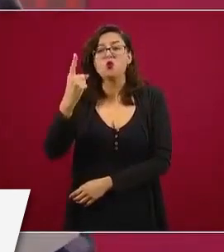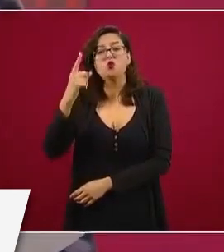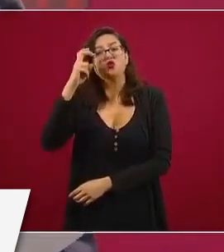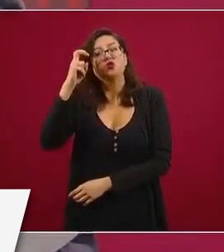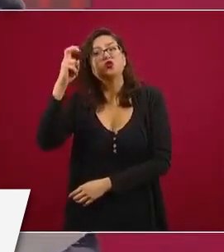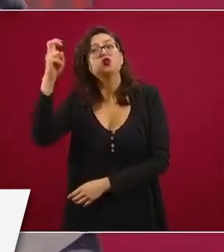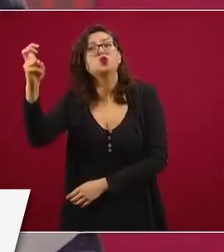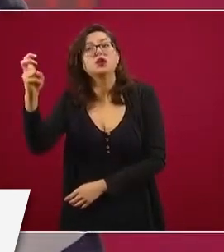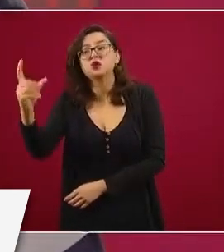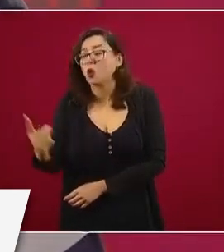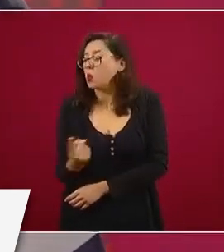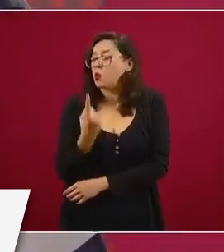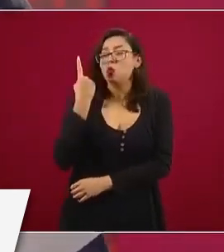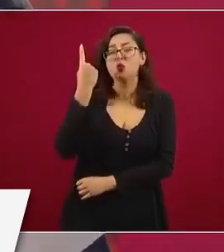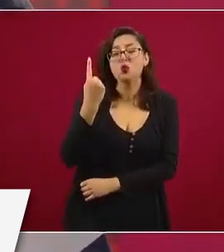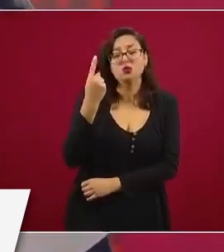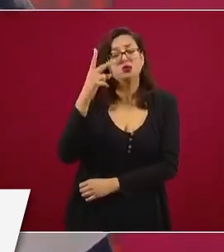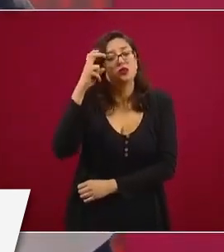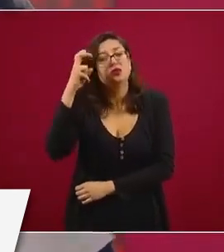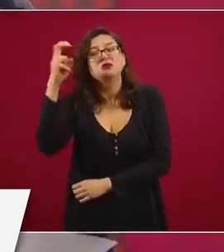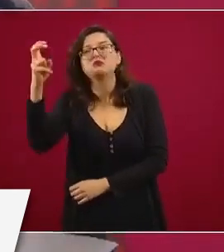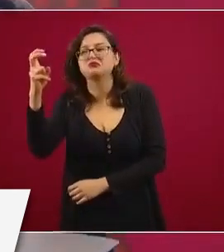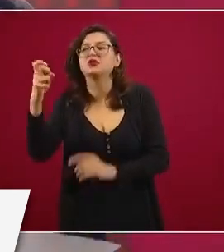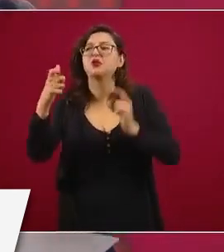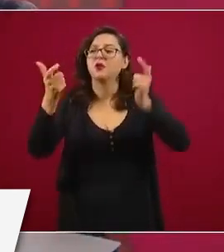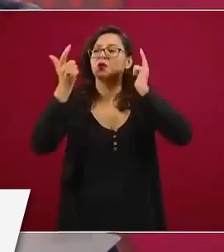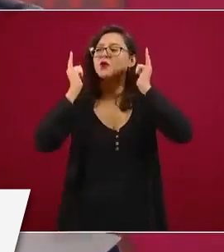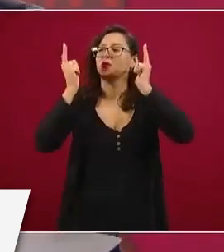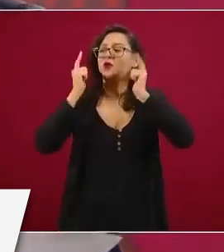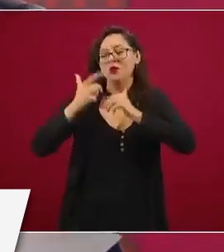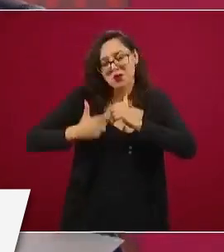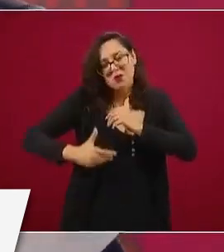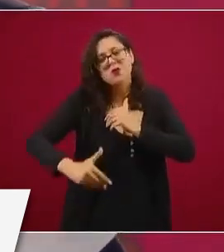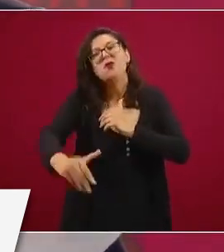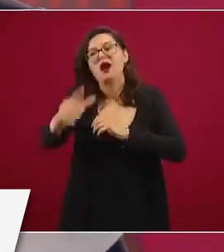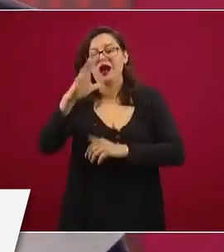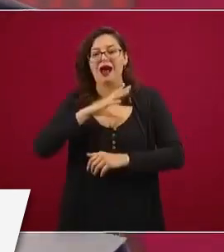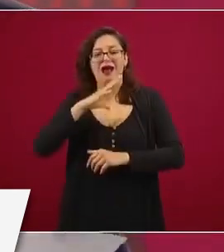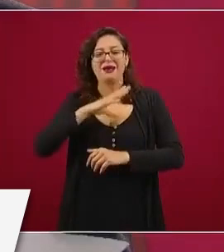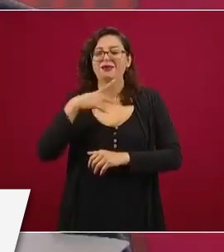un soñador, son millones los